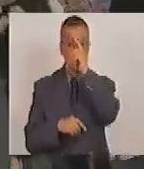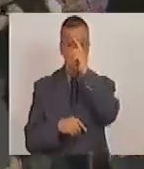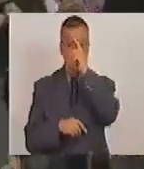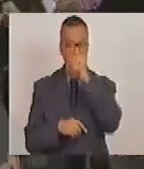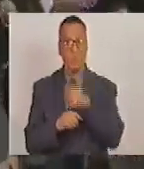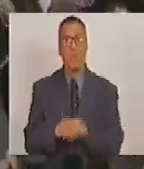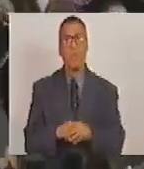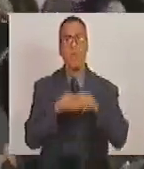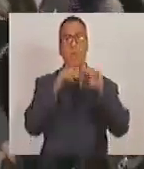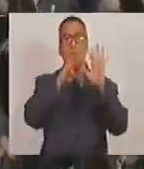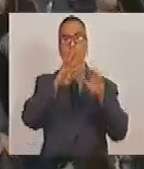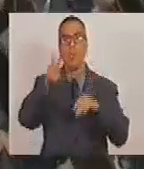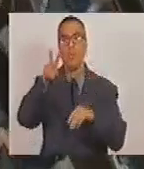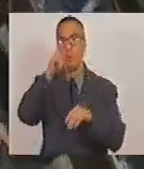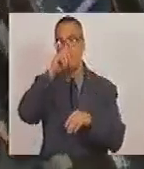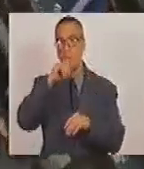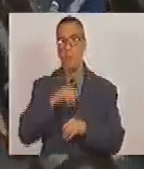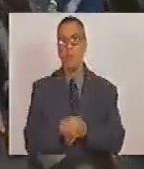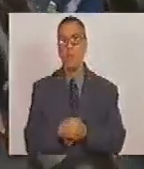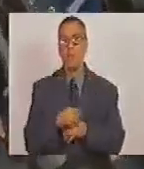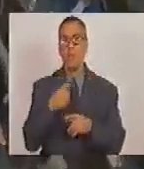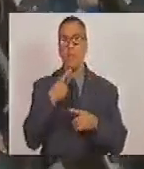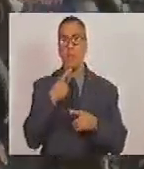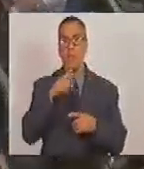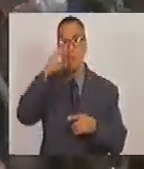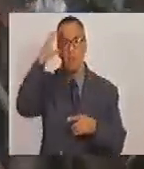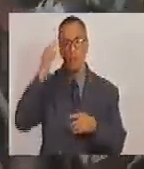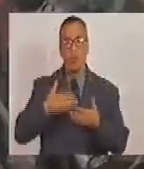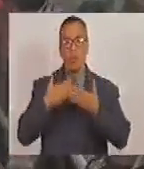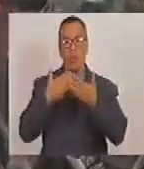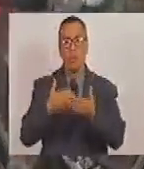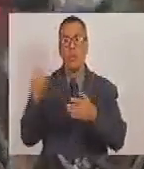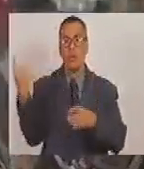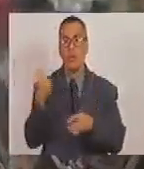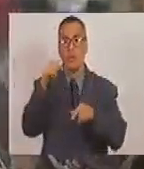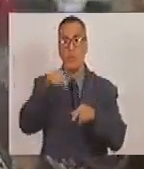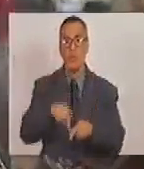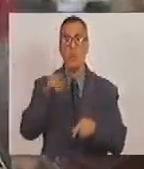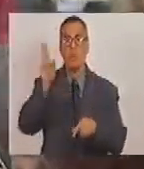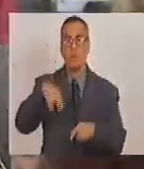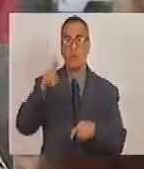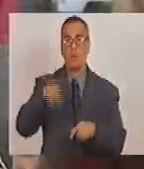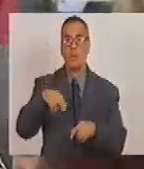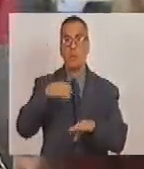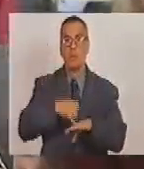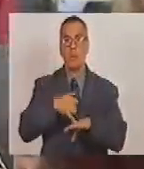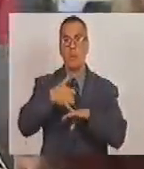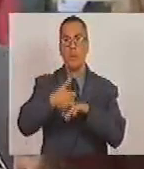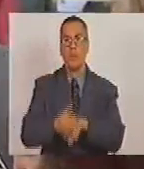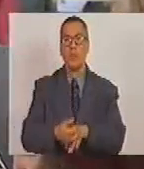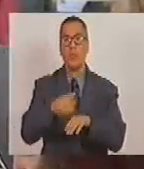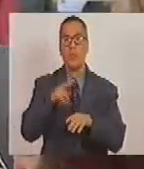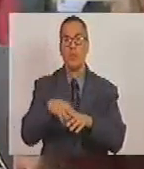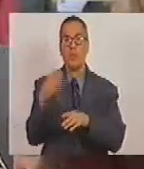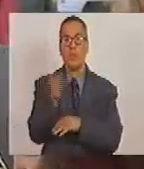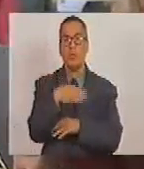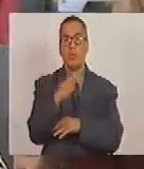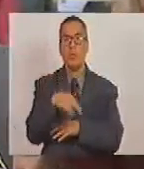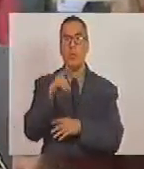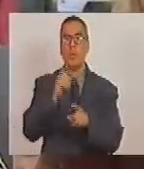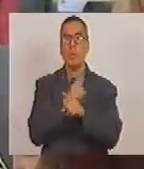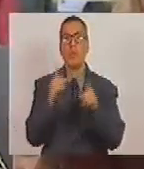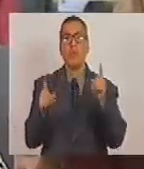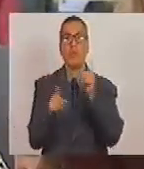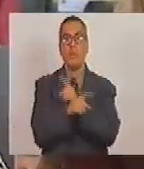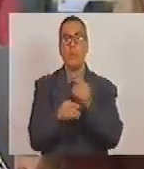Durante los 92 años que Dios nos regaló con su presencia, nunca doblegó sus banderas, ni cambió